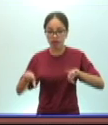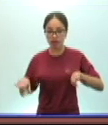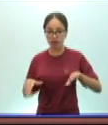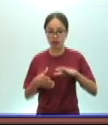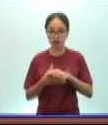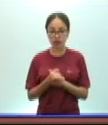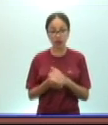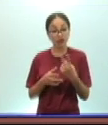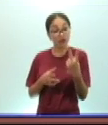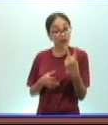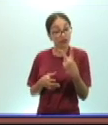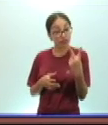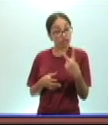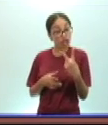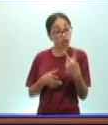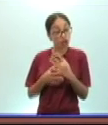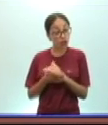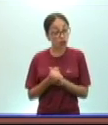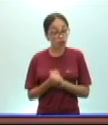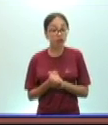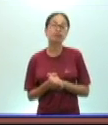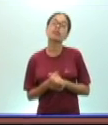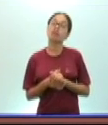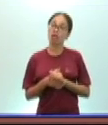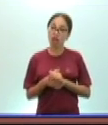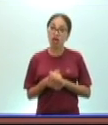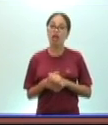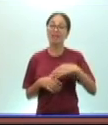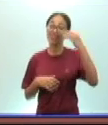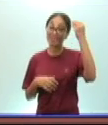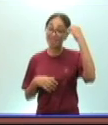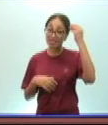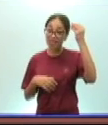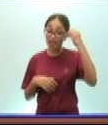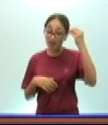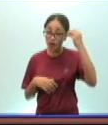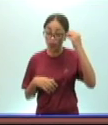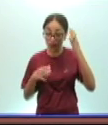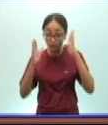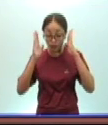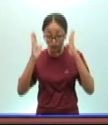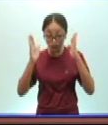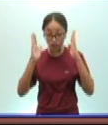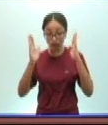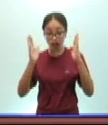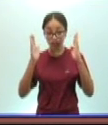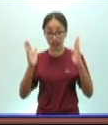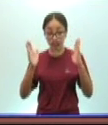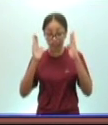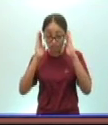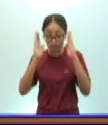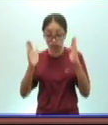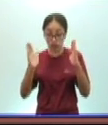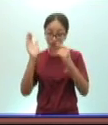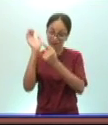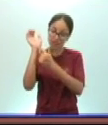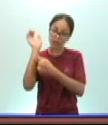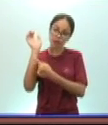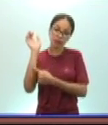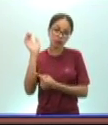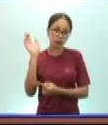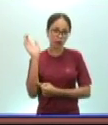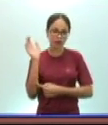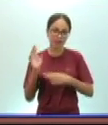mezclas más adecuada, tenemos que centrar nuestra atención en las propiedades que tienen